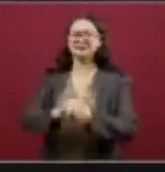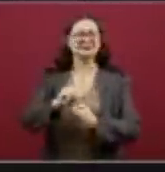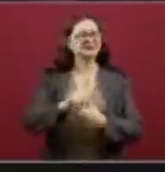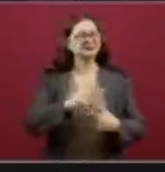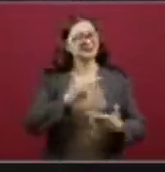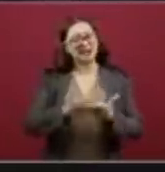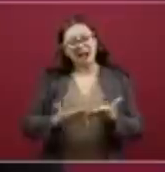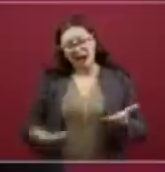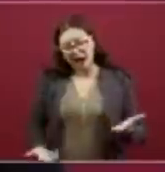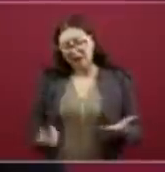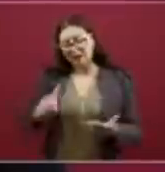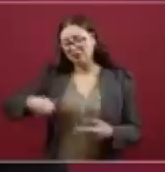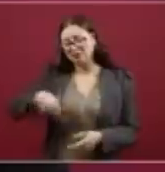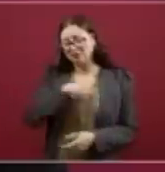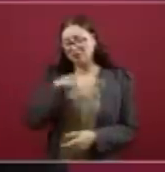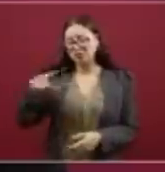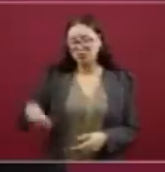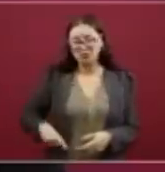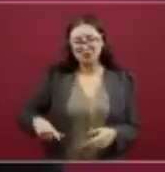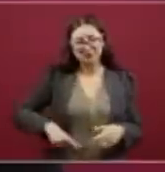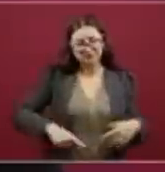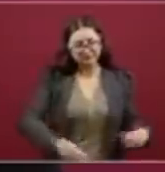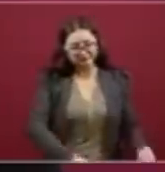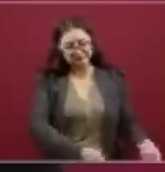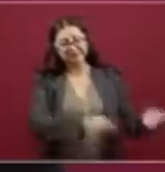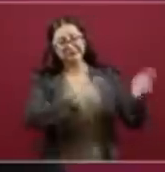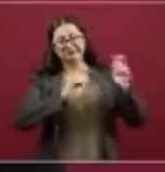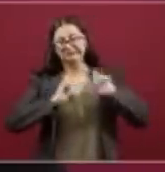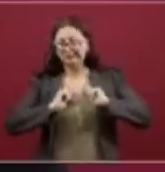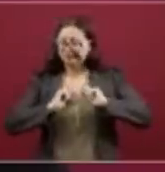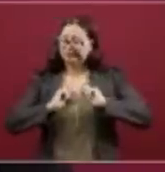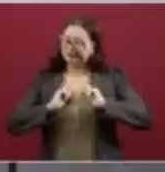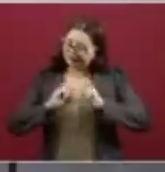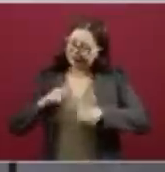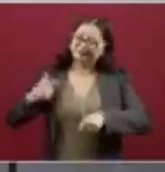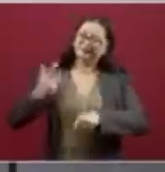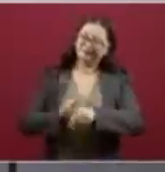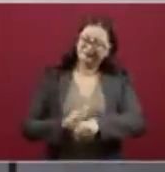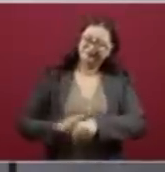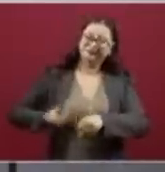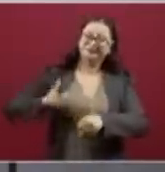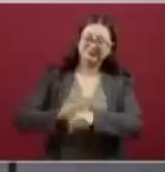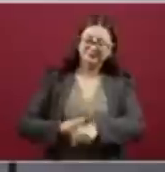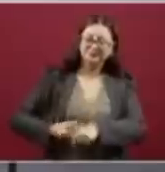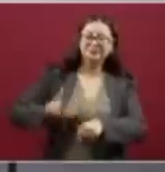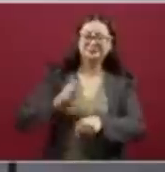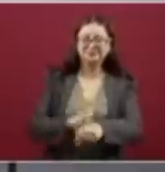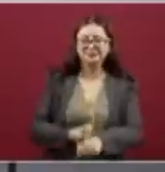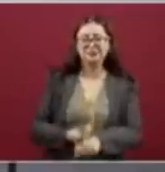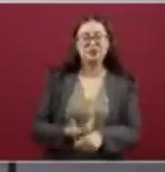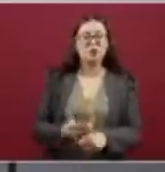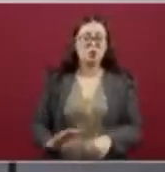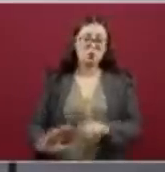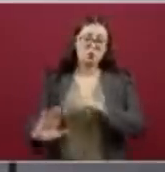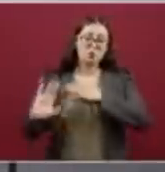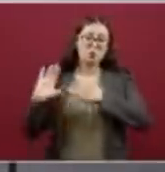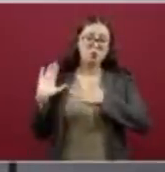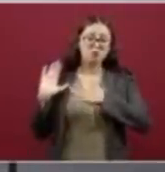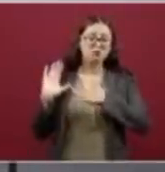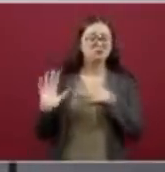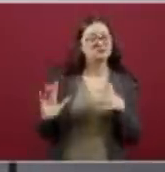que estamos tratando. ¿Cuál es el compromiso? De limpiar el gobierno de